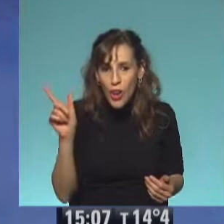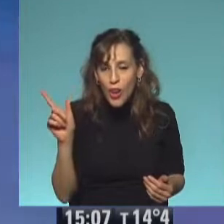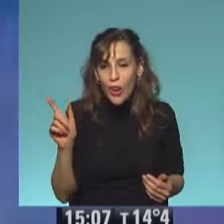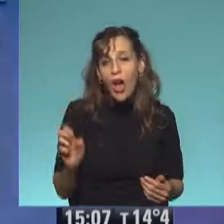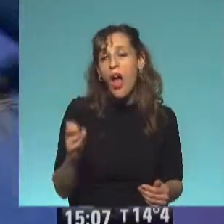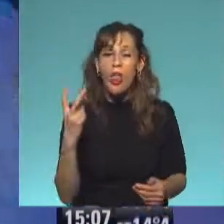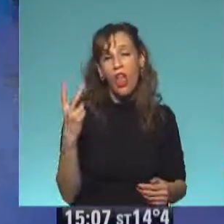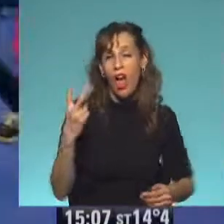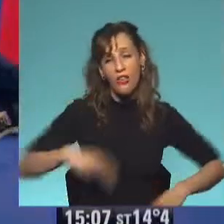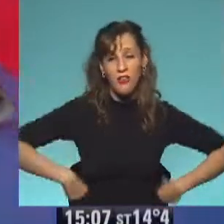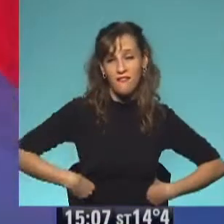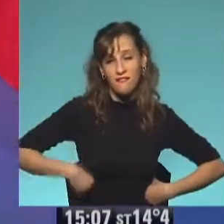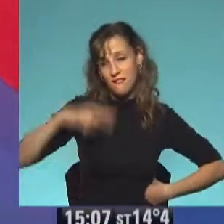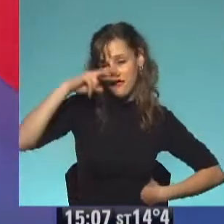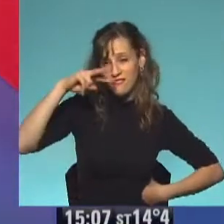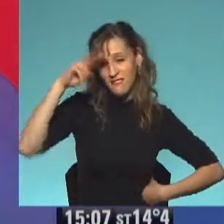vueltas